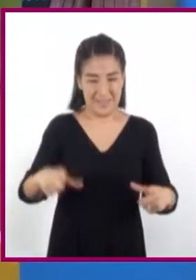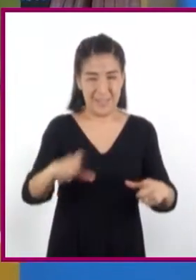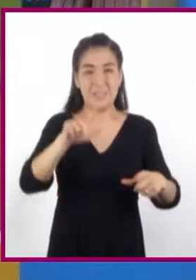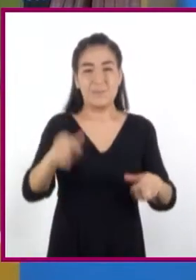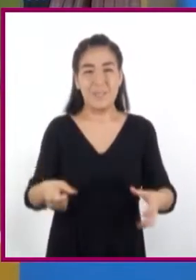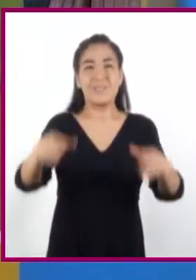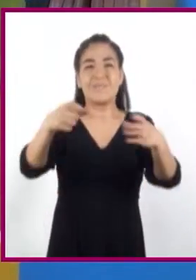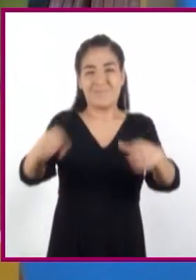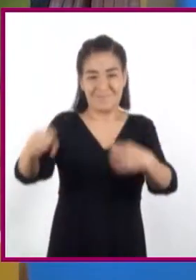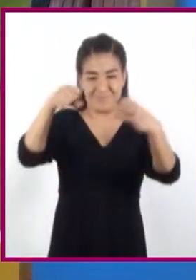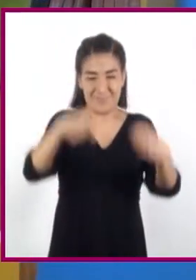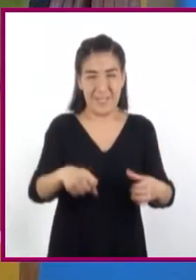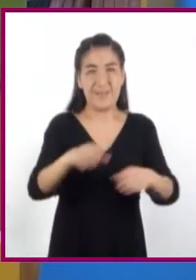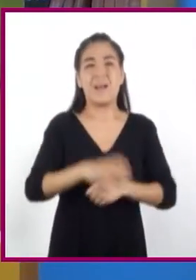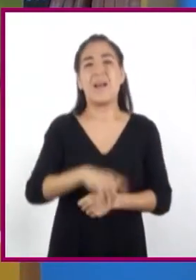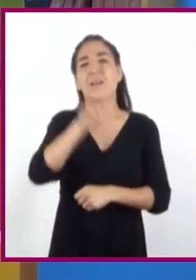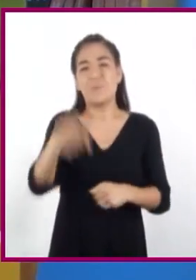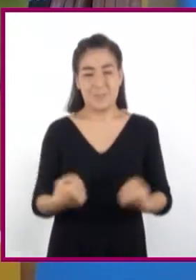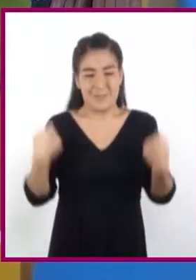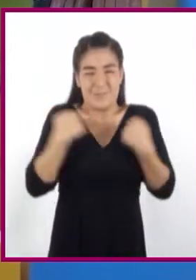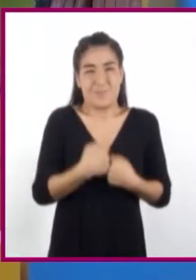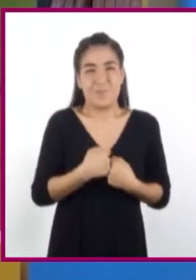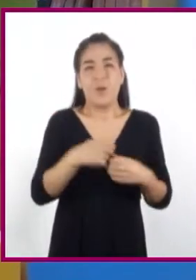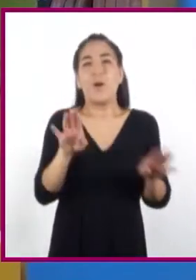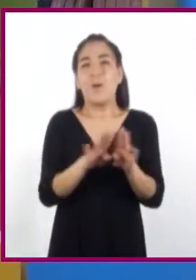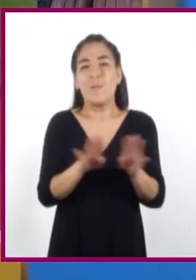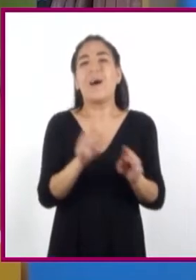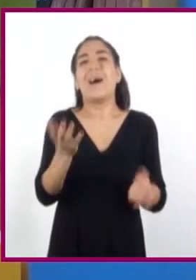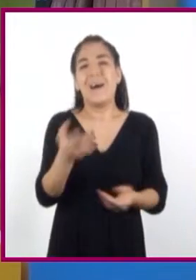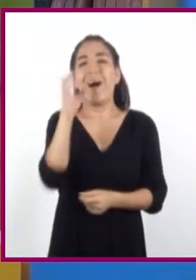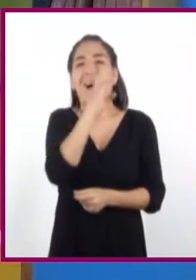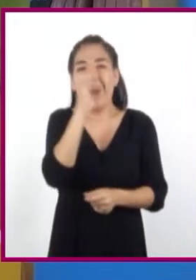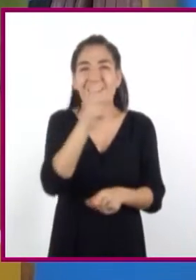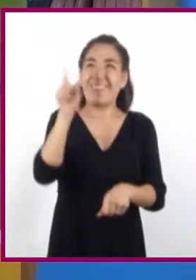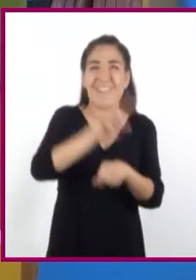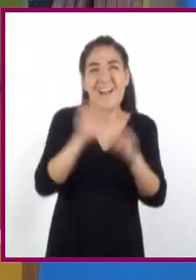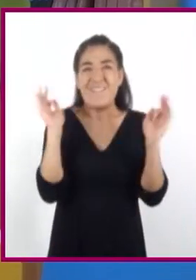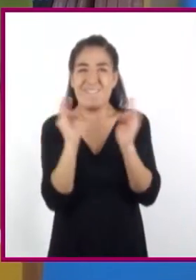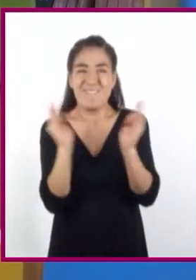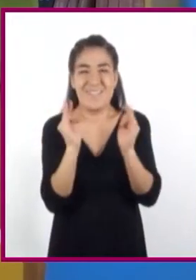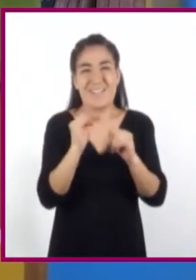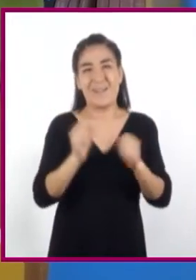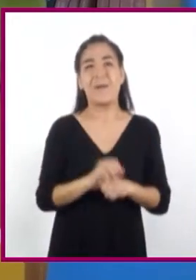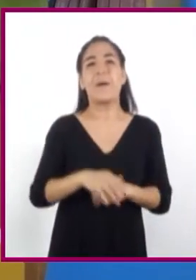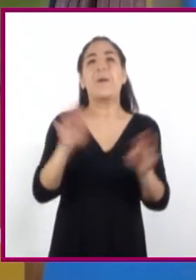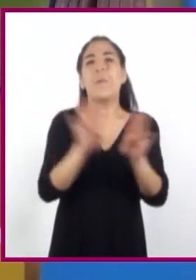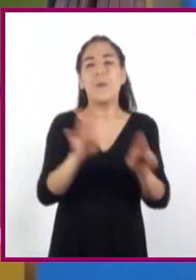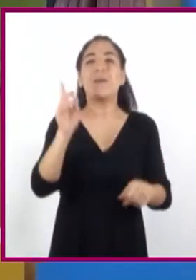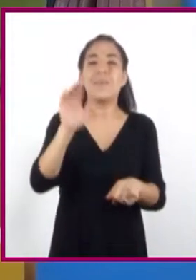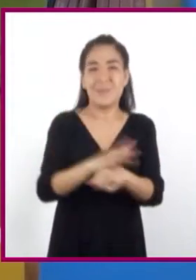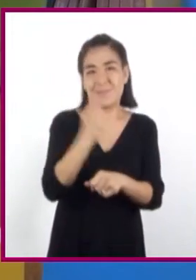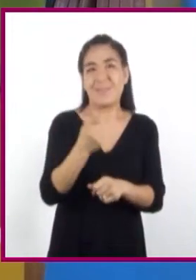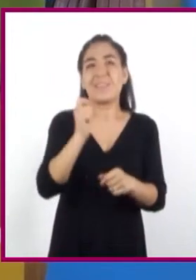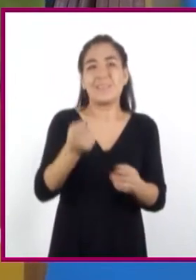un suéter grueso de lana me mantendrá calientito en invierno, porque me aislará del clima